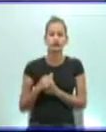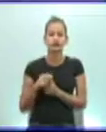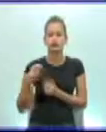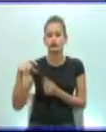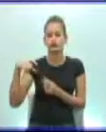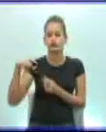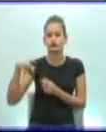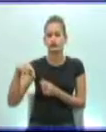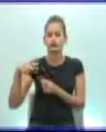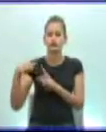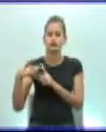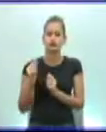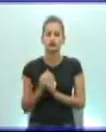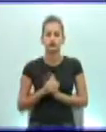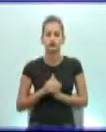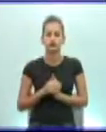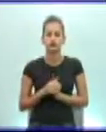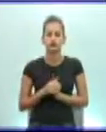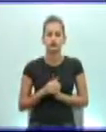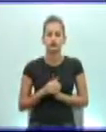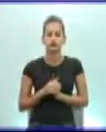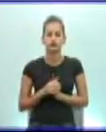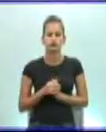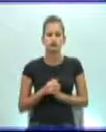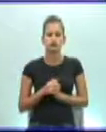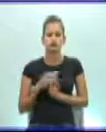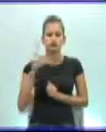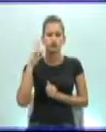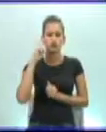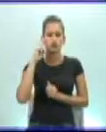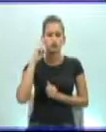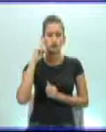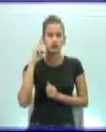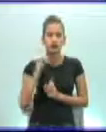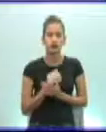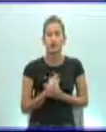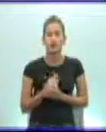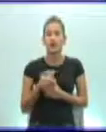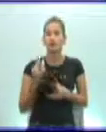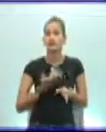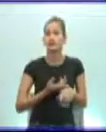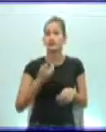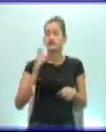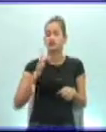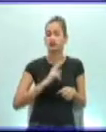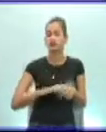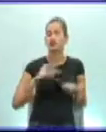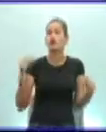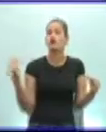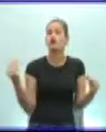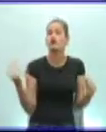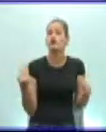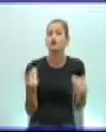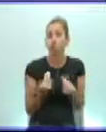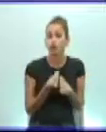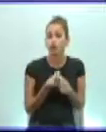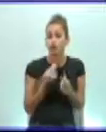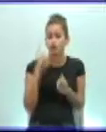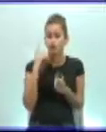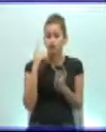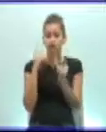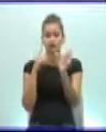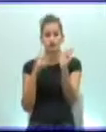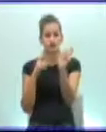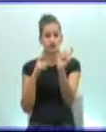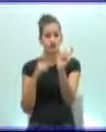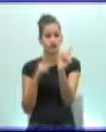conjuntos. La unión. Recuerden que el símbolo de la unión es este que les estoy mostrando. Y un ejemplo sería que la unión entre los racionales y los